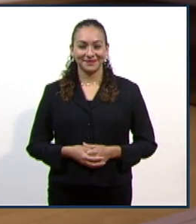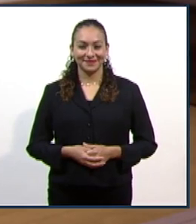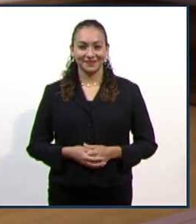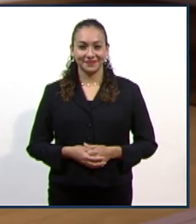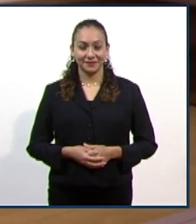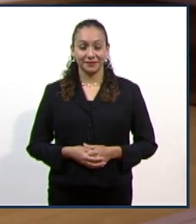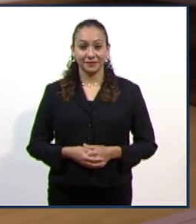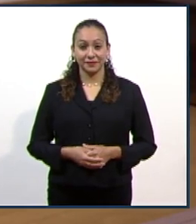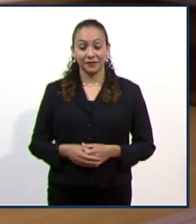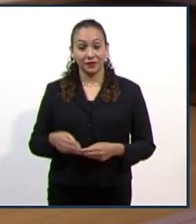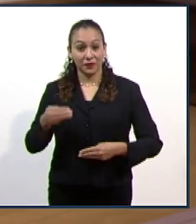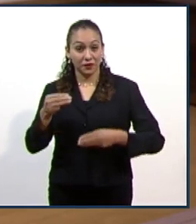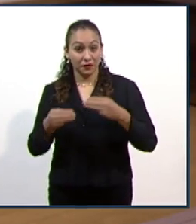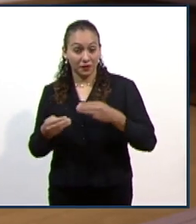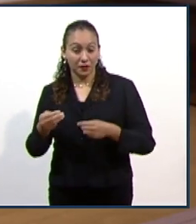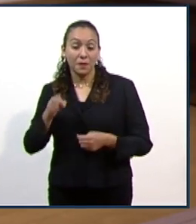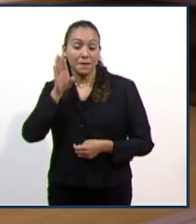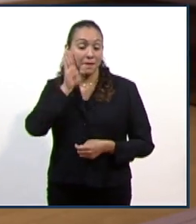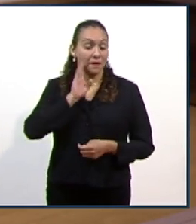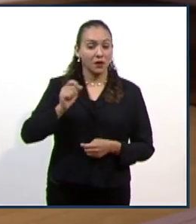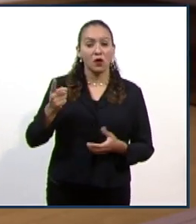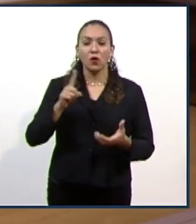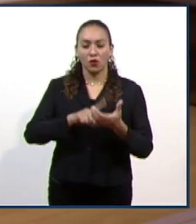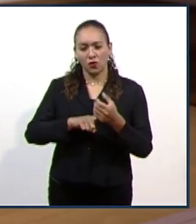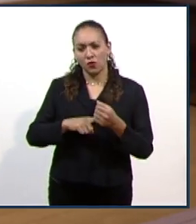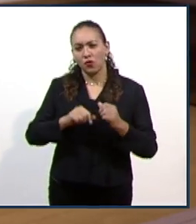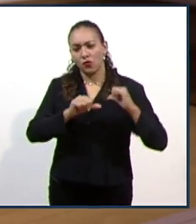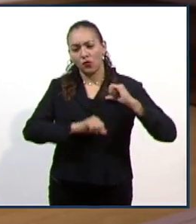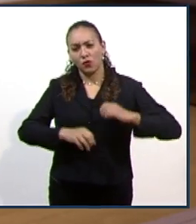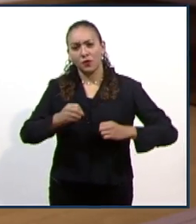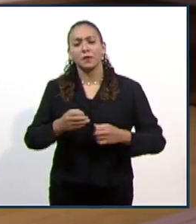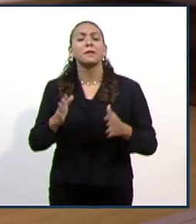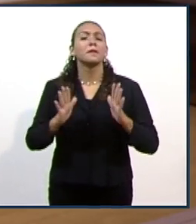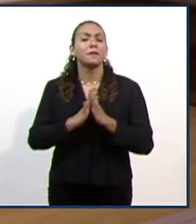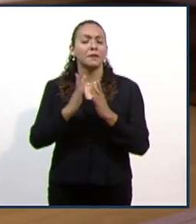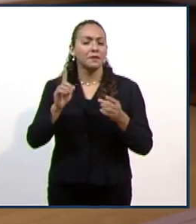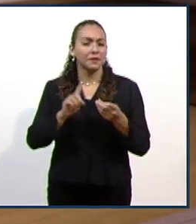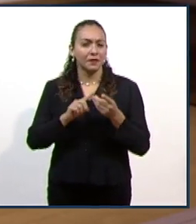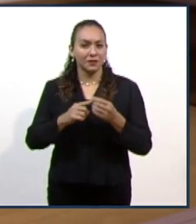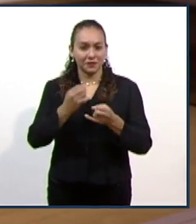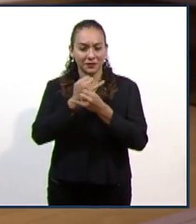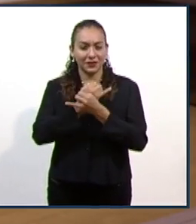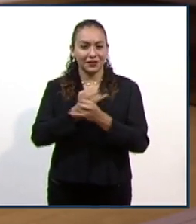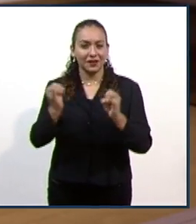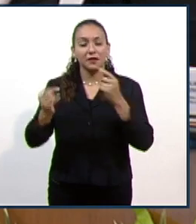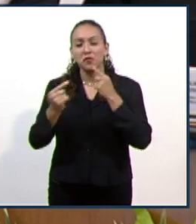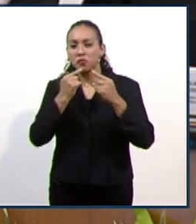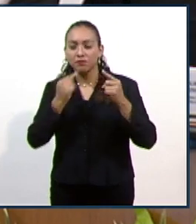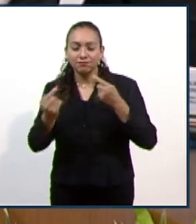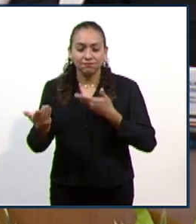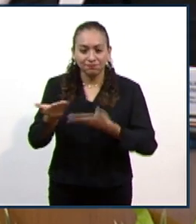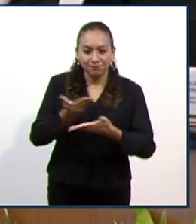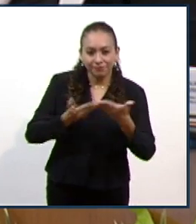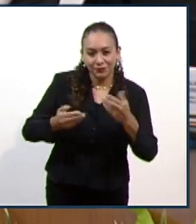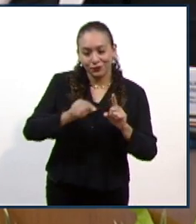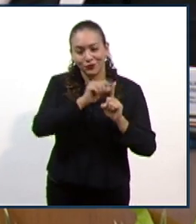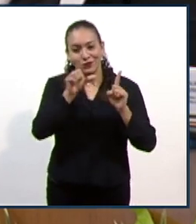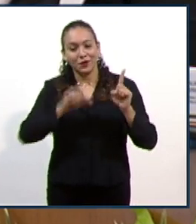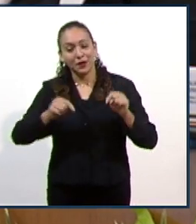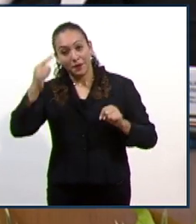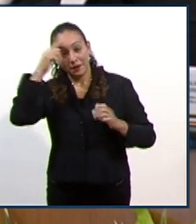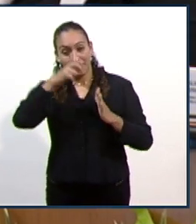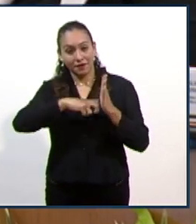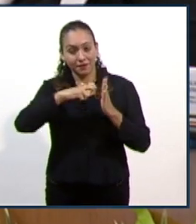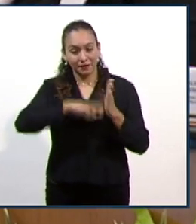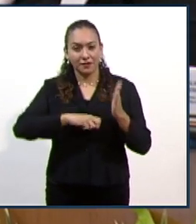Las y los ministros de la Suprema Corte participaron en la inauguración de los diálogos nacionales sobre la reforma al Poder Judicial,